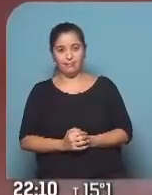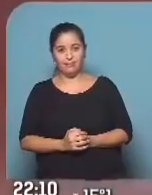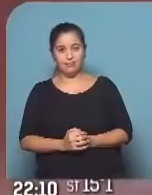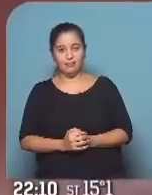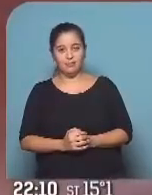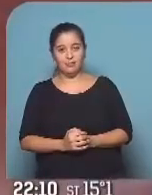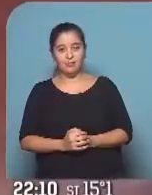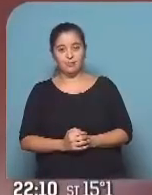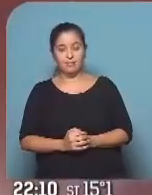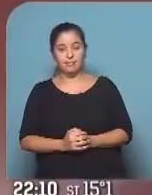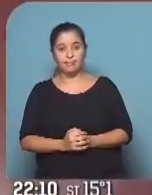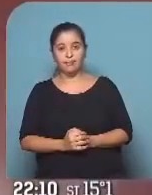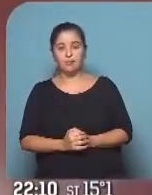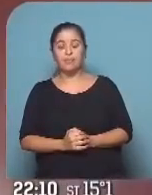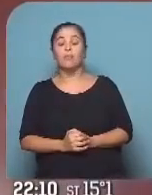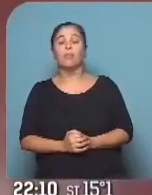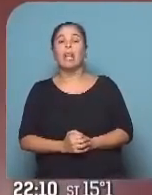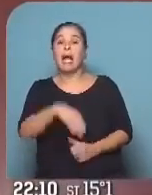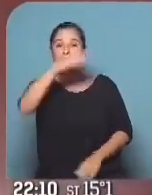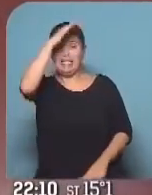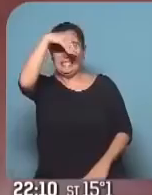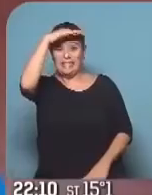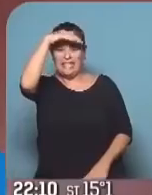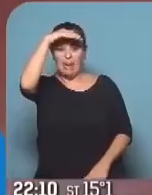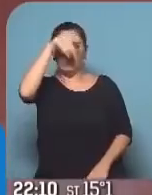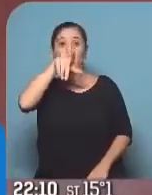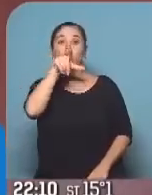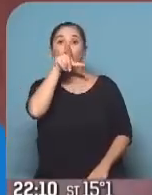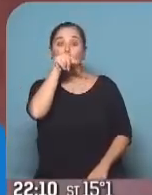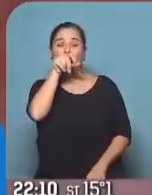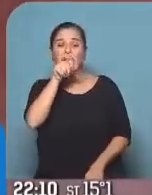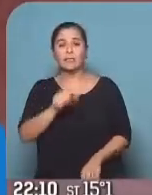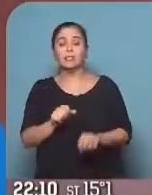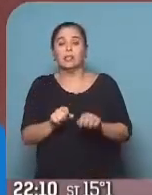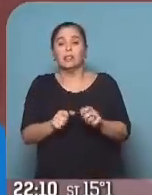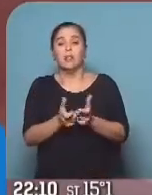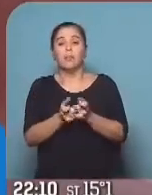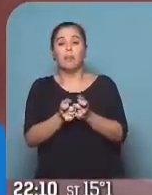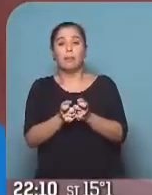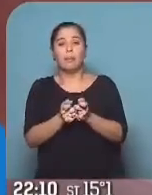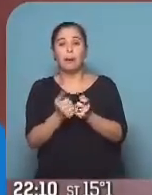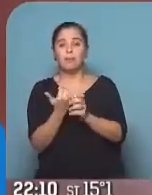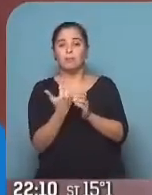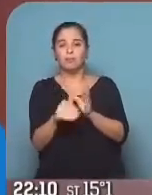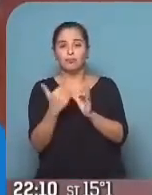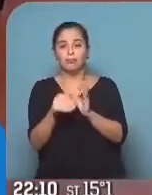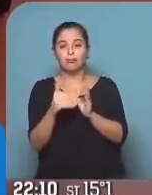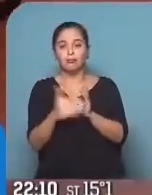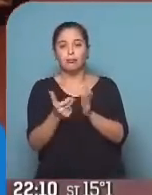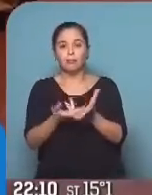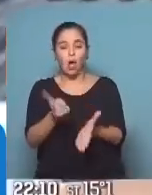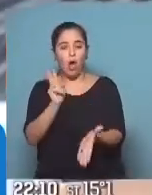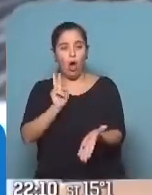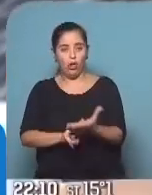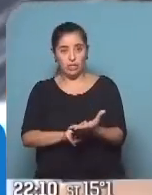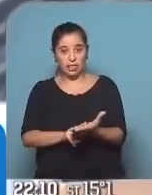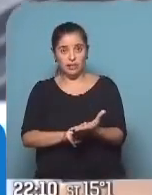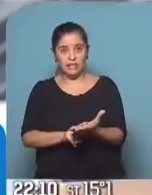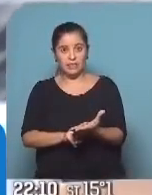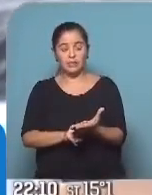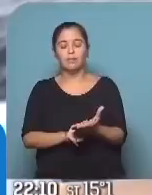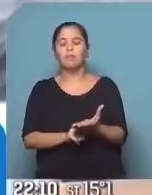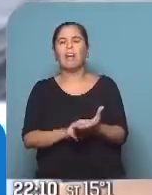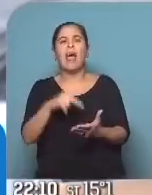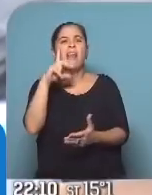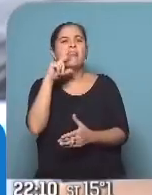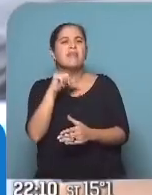Con un par de tweets, Trump desmoronó al mundo otra vez. Fue 3 días antes de que comenzaran las negociaciones en Washington